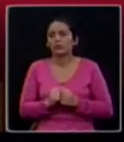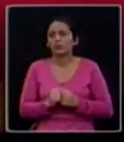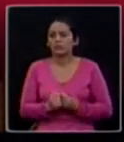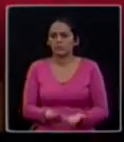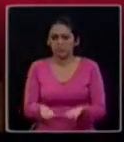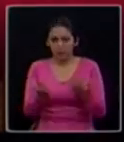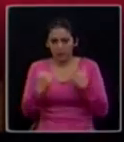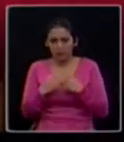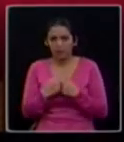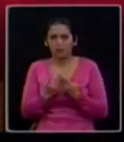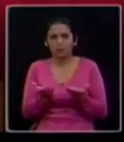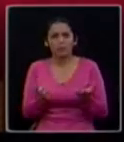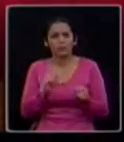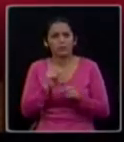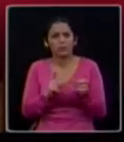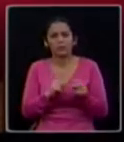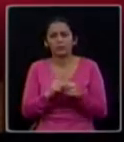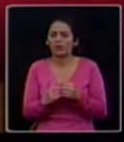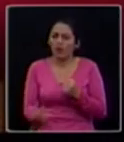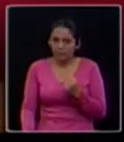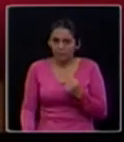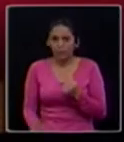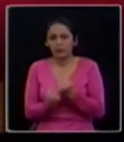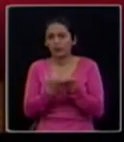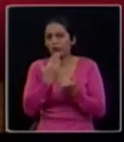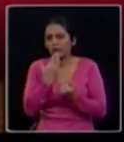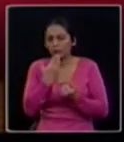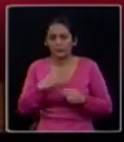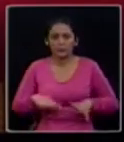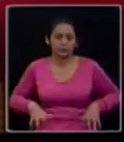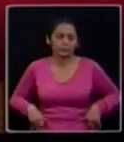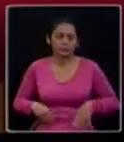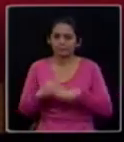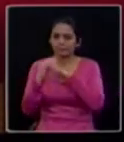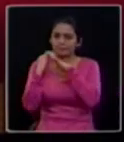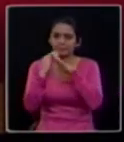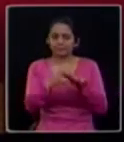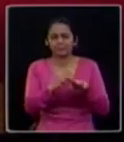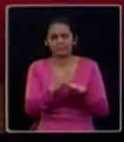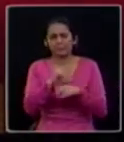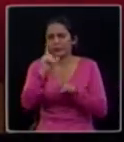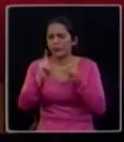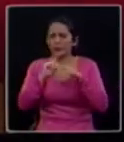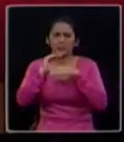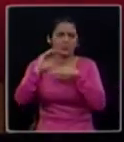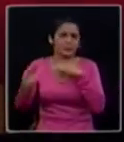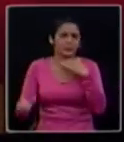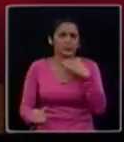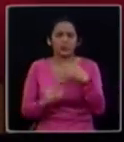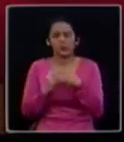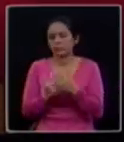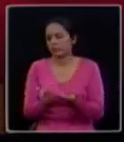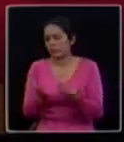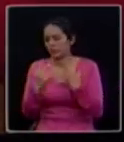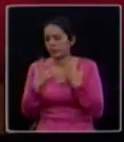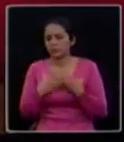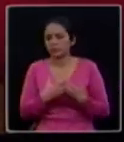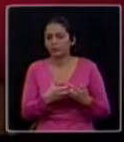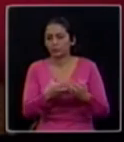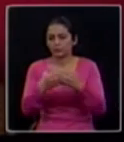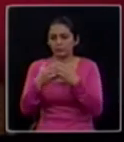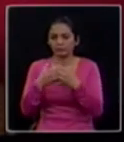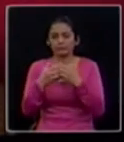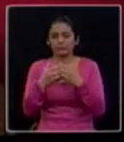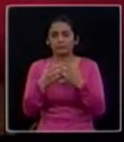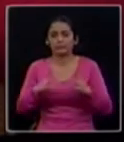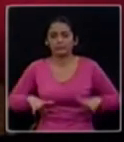también a la Comisión Cívica contra la Corrupción, a todos los espacios, estimado Javier, es la ciudadanía, todos los espacios, y que trabajemos en conjunto. Si el espacio